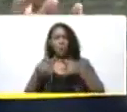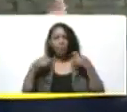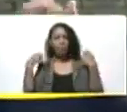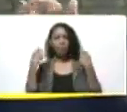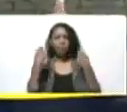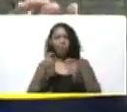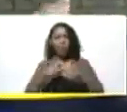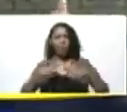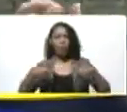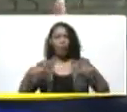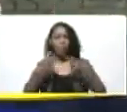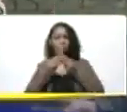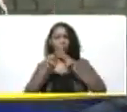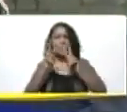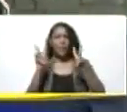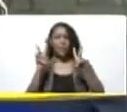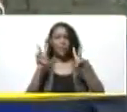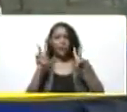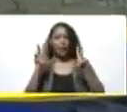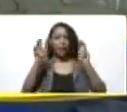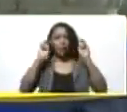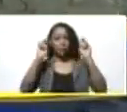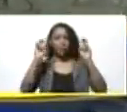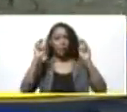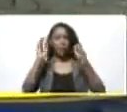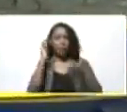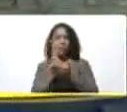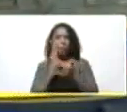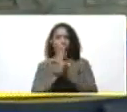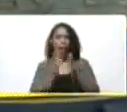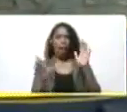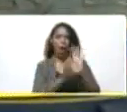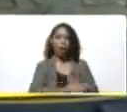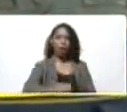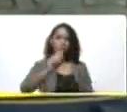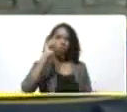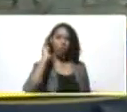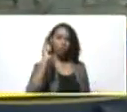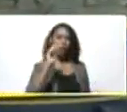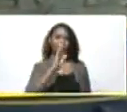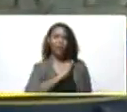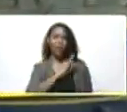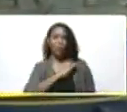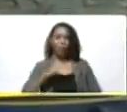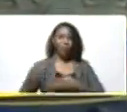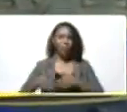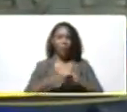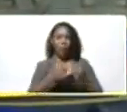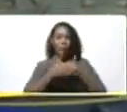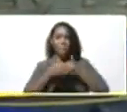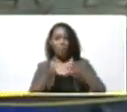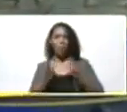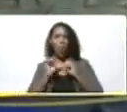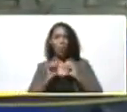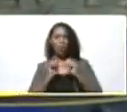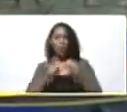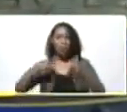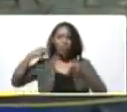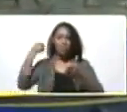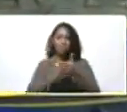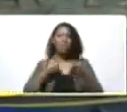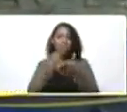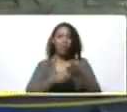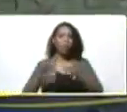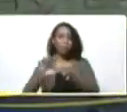prosperidad, la paz, en el marco siempre de la Constitución, y tenemos el camino abierto para seguir luchando en